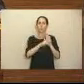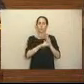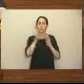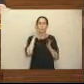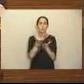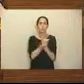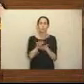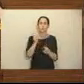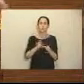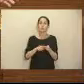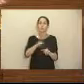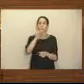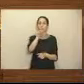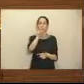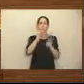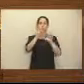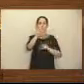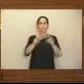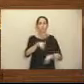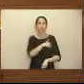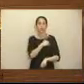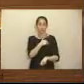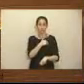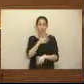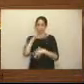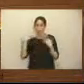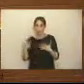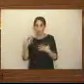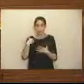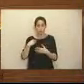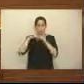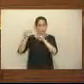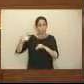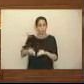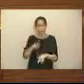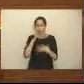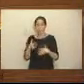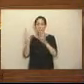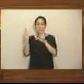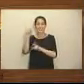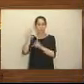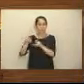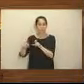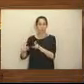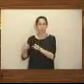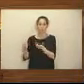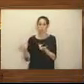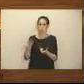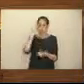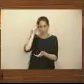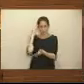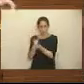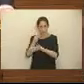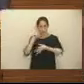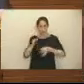piloto participaron 107 estudiantes frente a los 60 que participan ahora. Realmente nos parece que eso no es una apuesta real